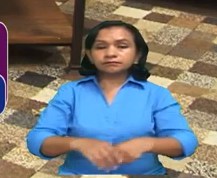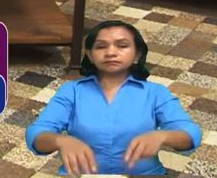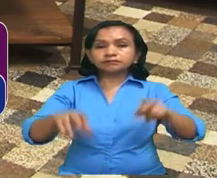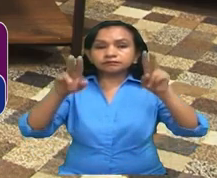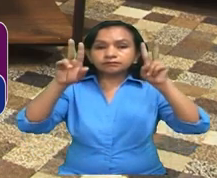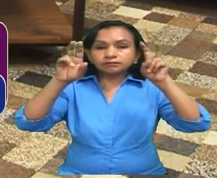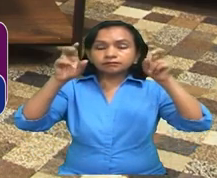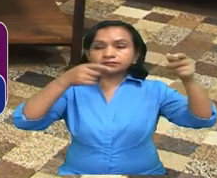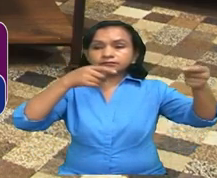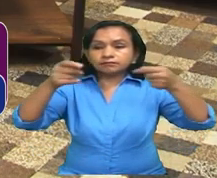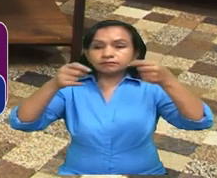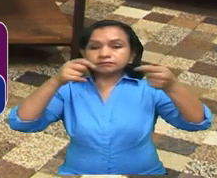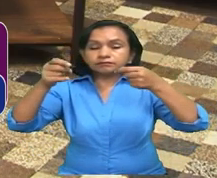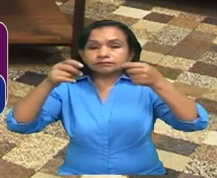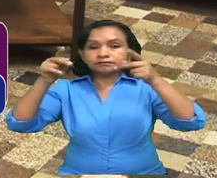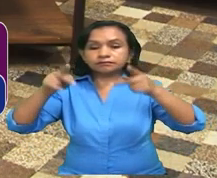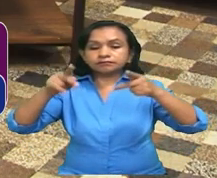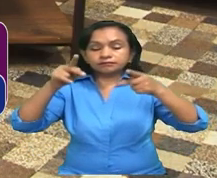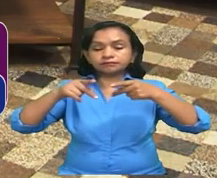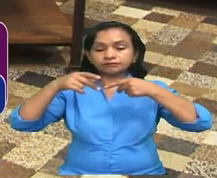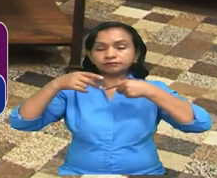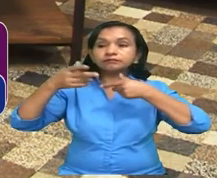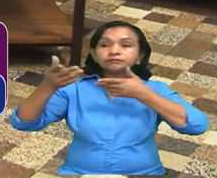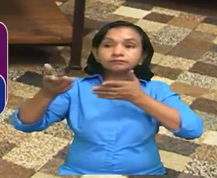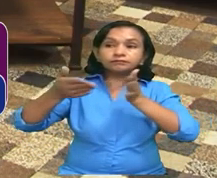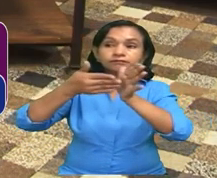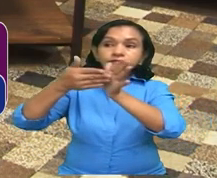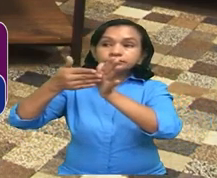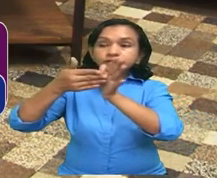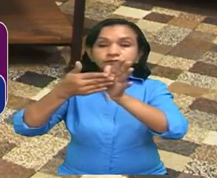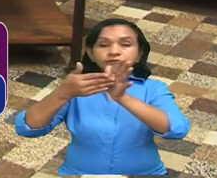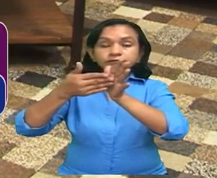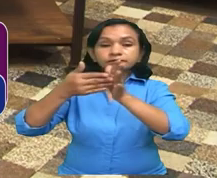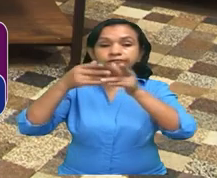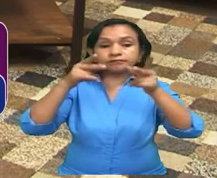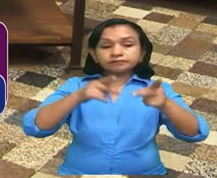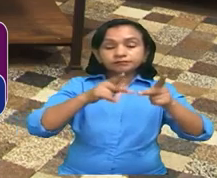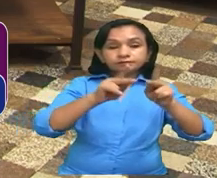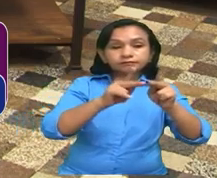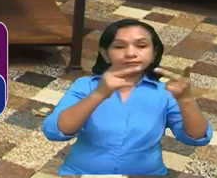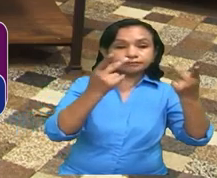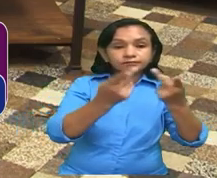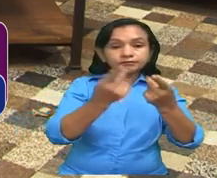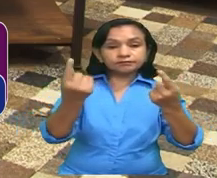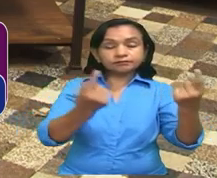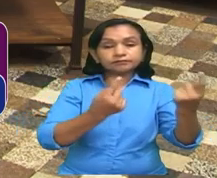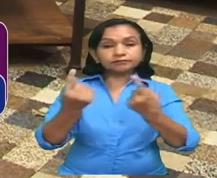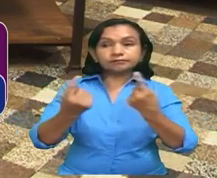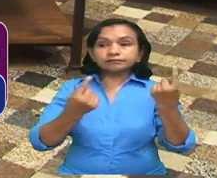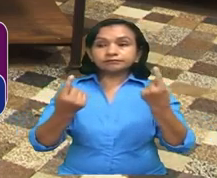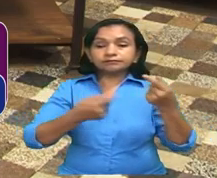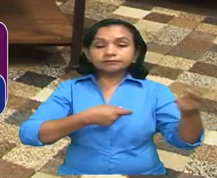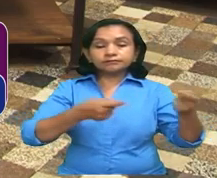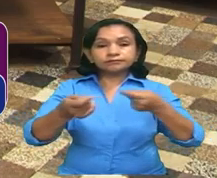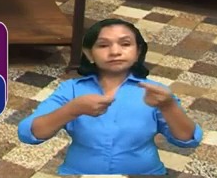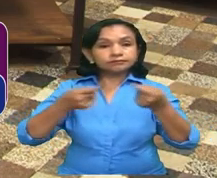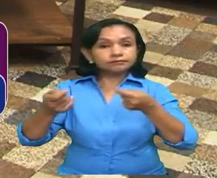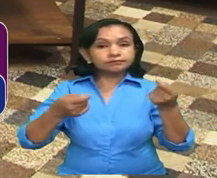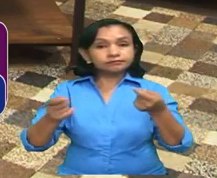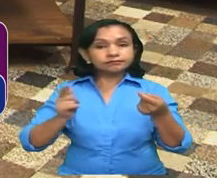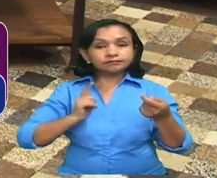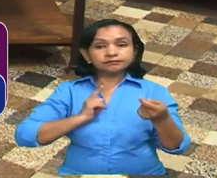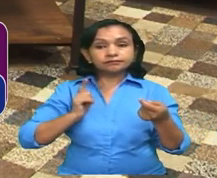entiendo que ellos hicieron demostraciones. ¿Cómo fue esta dinámica? Bueno, quisimos hacer una feria un poquito diferente a lo que tradicionalmente se